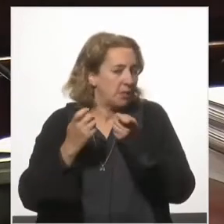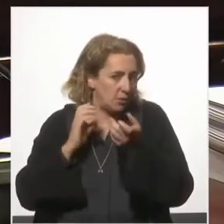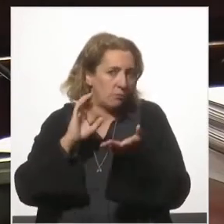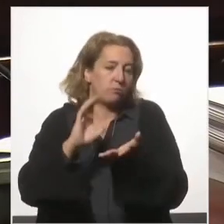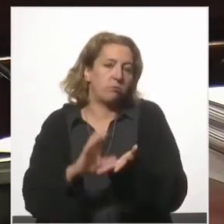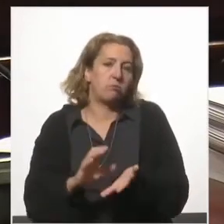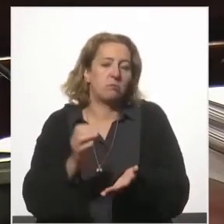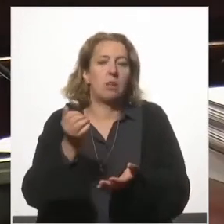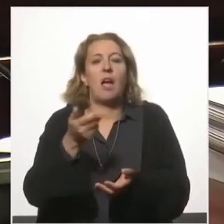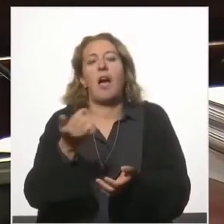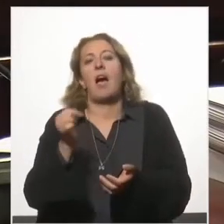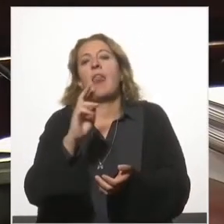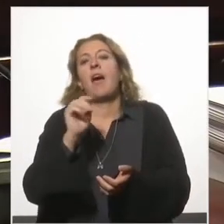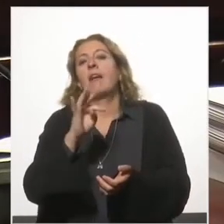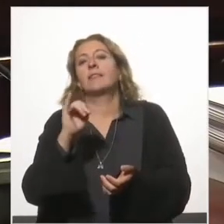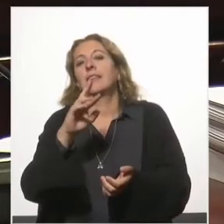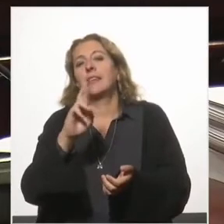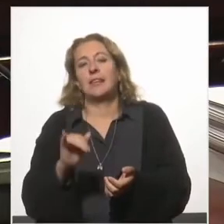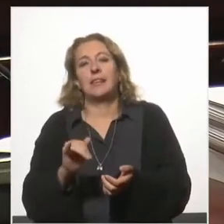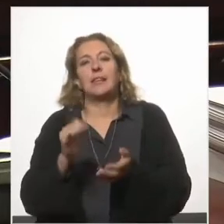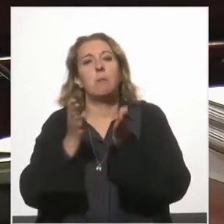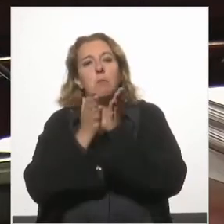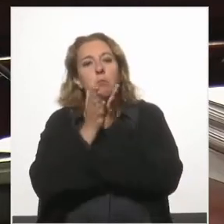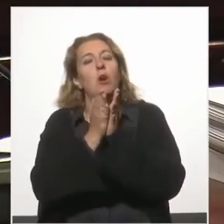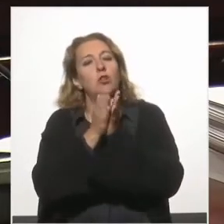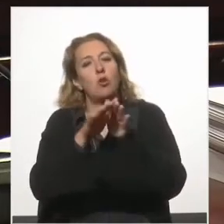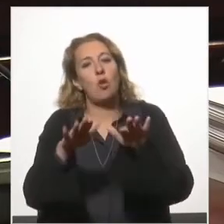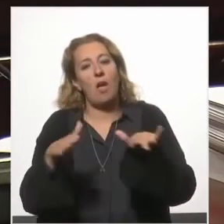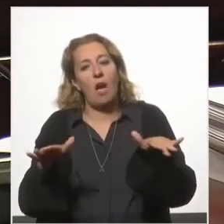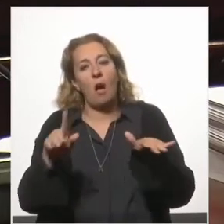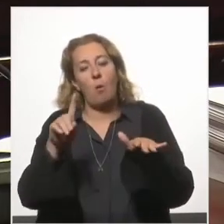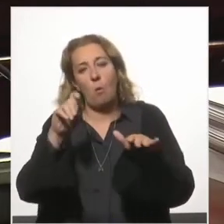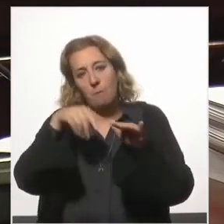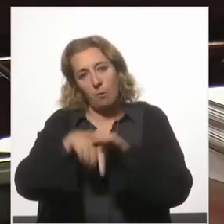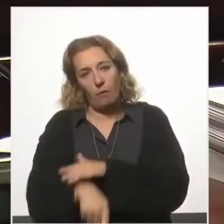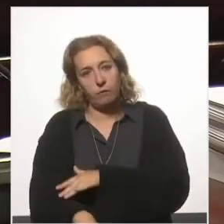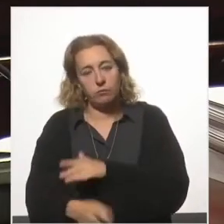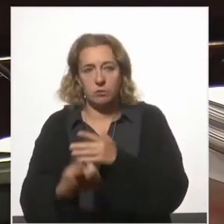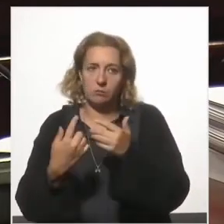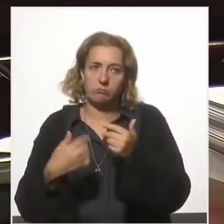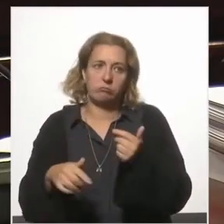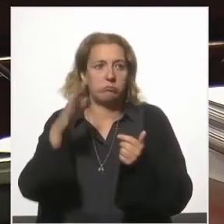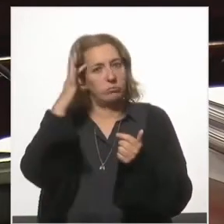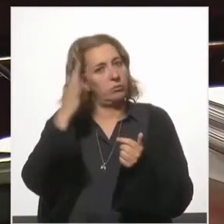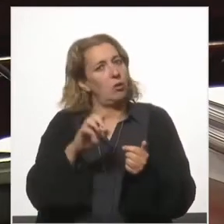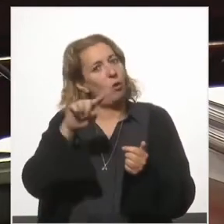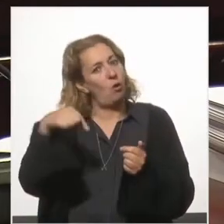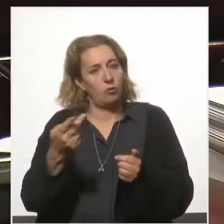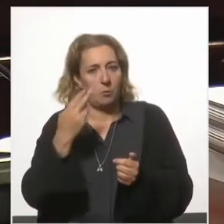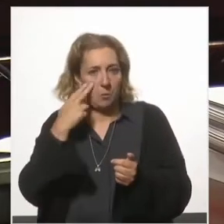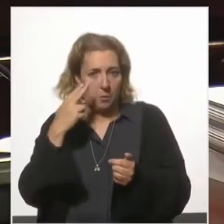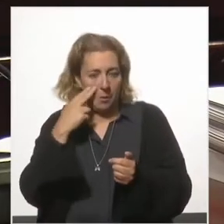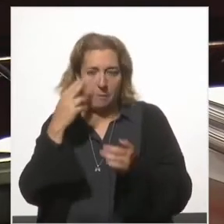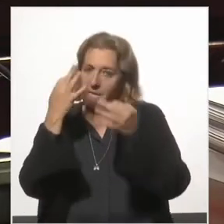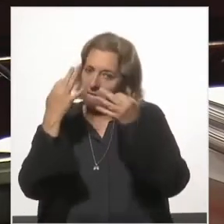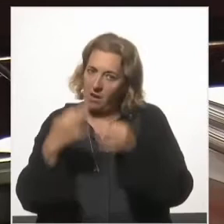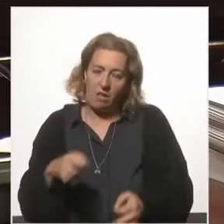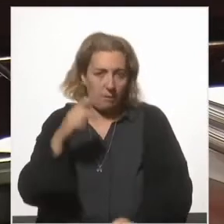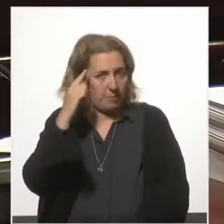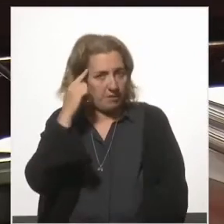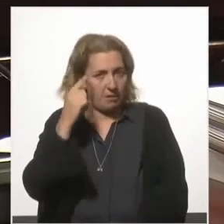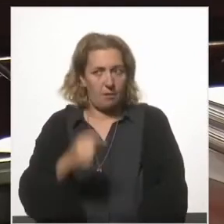Aratirí, del puerto de aguas profundas, que yo creo que tendría, eso sería otro problema realmente a